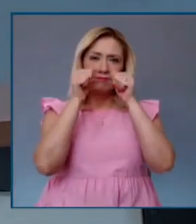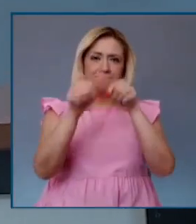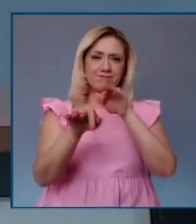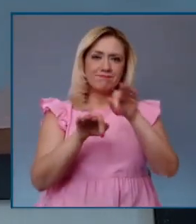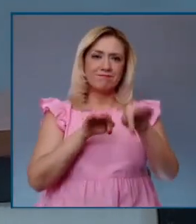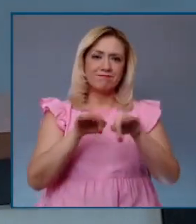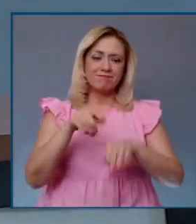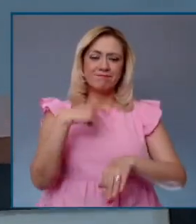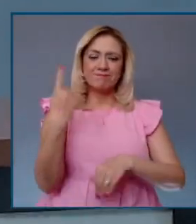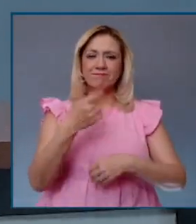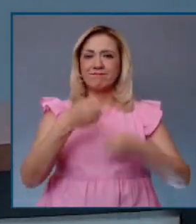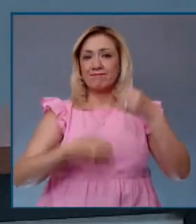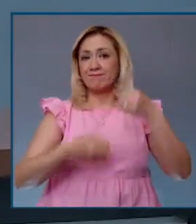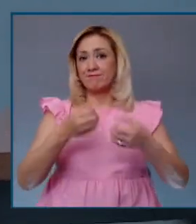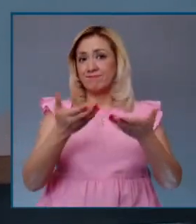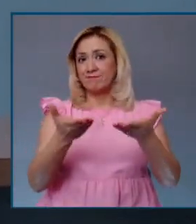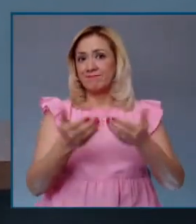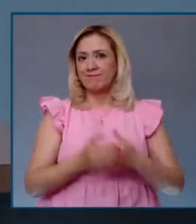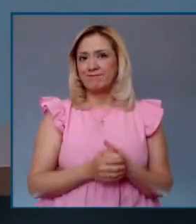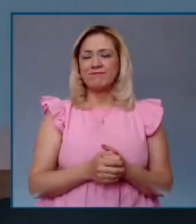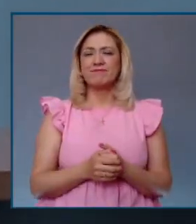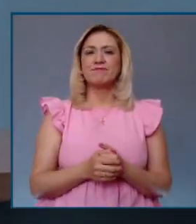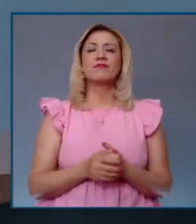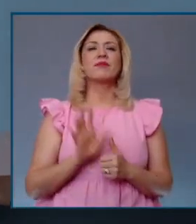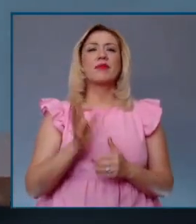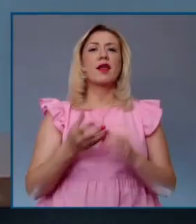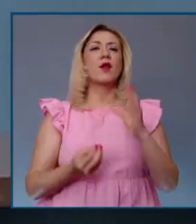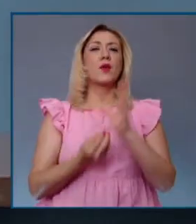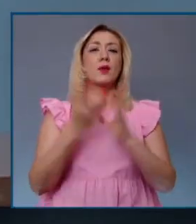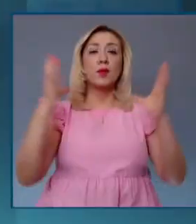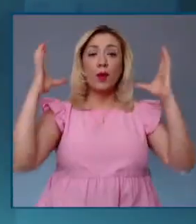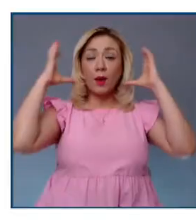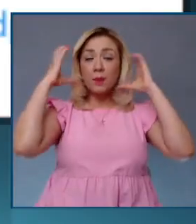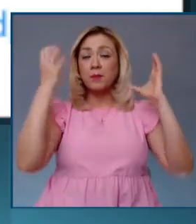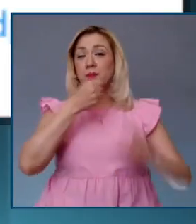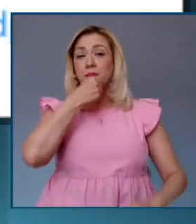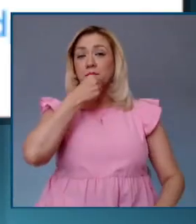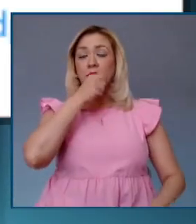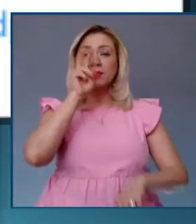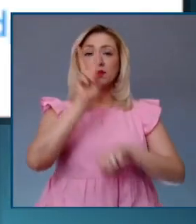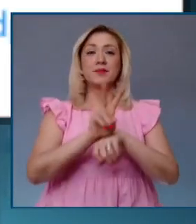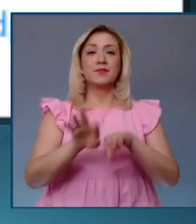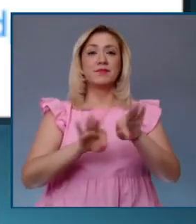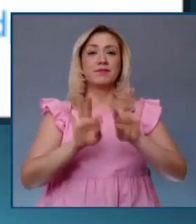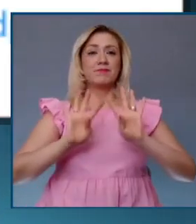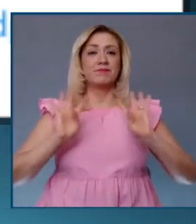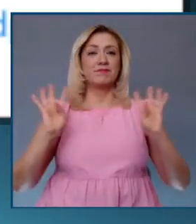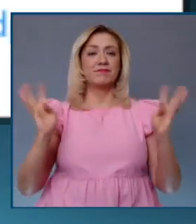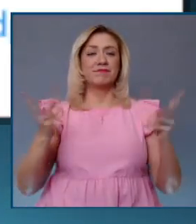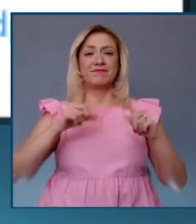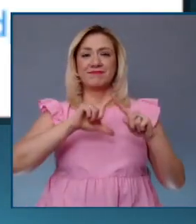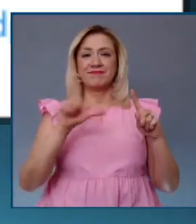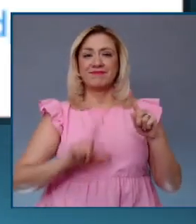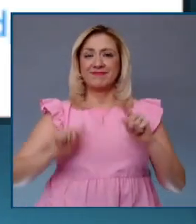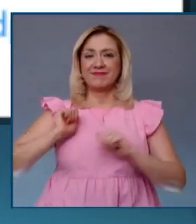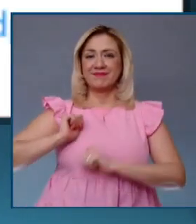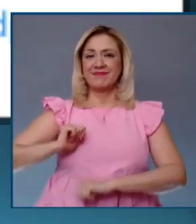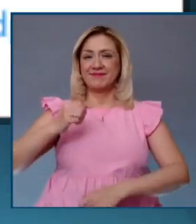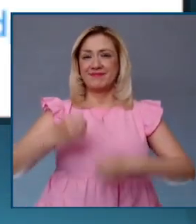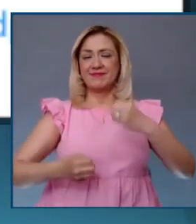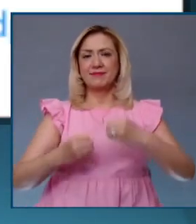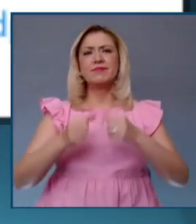Y ya está disponible el nuevo episodio del podcast del Consejo de la Judicatura Federal, Te Escuchamos, que aborda el derecho al deporte en